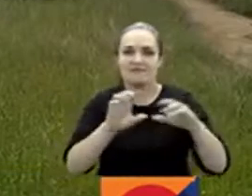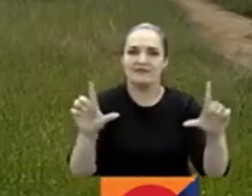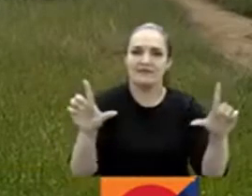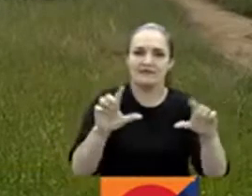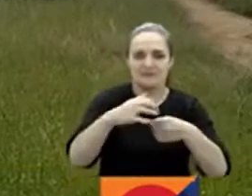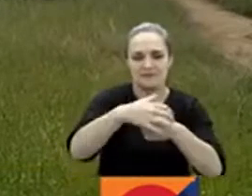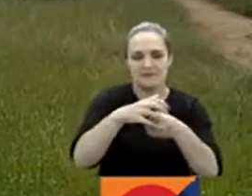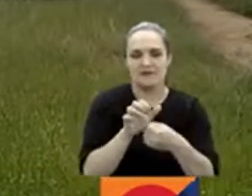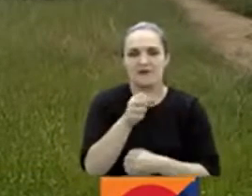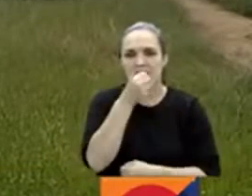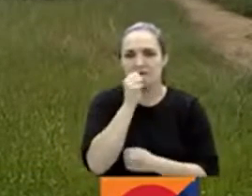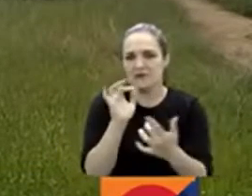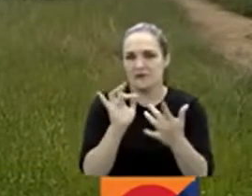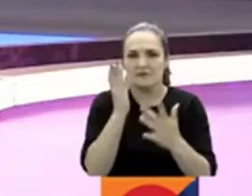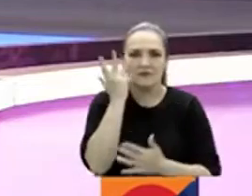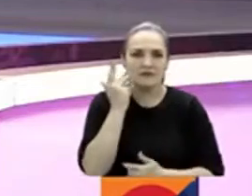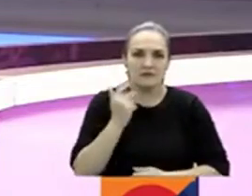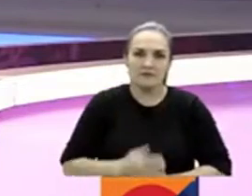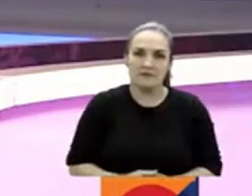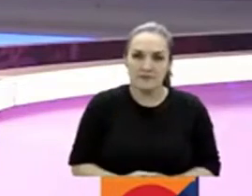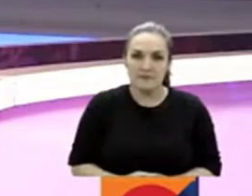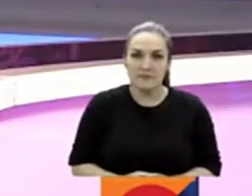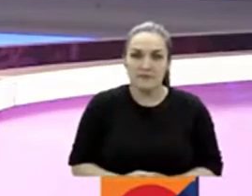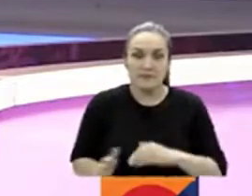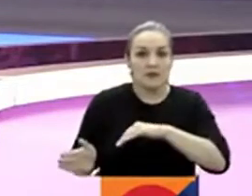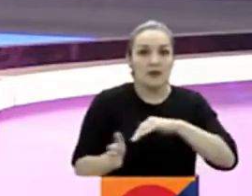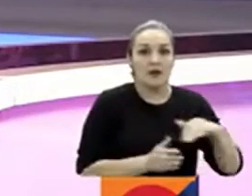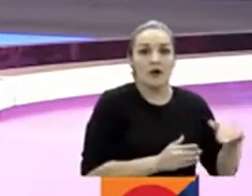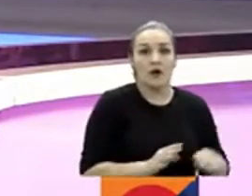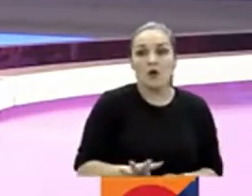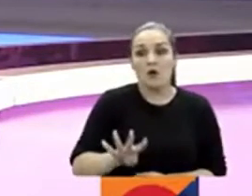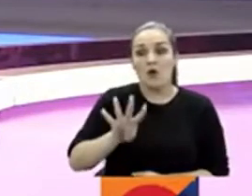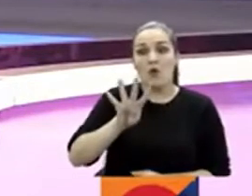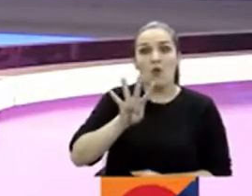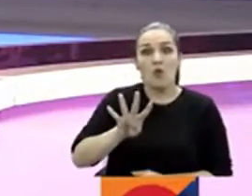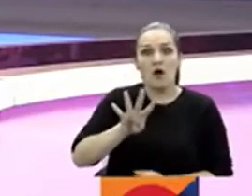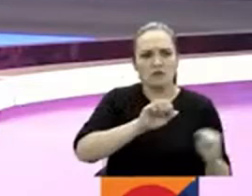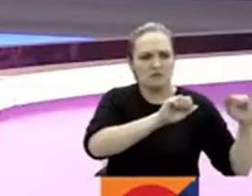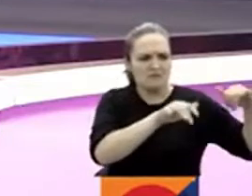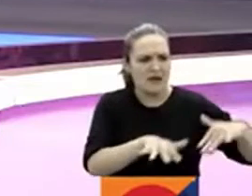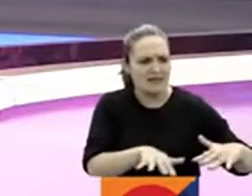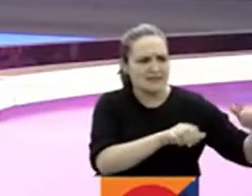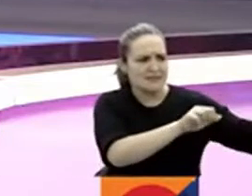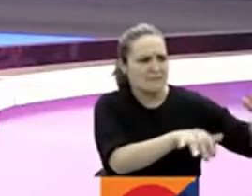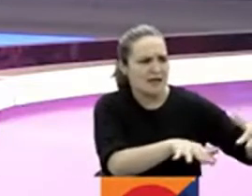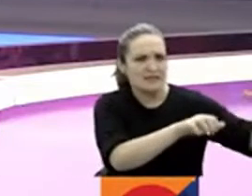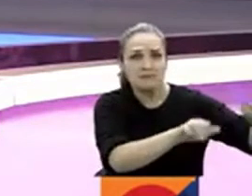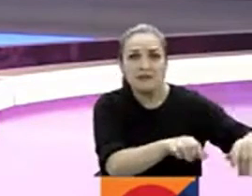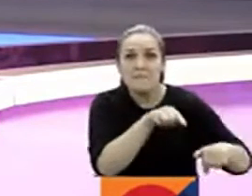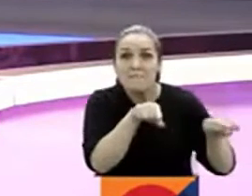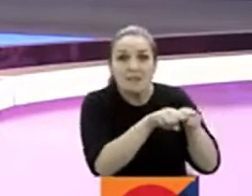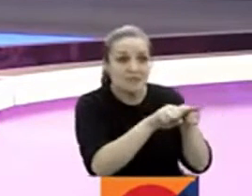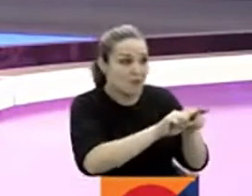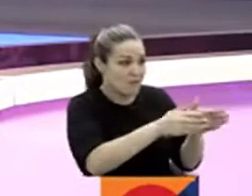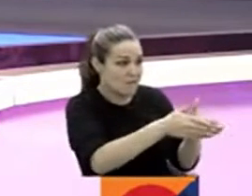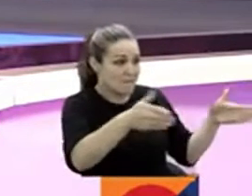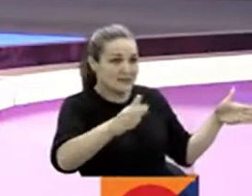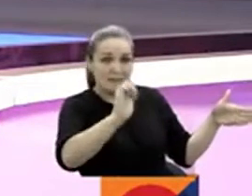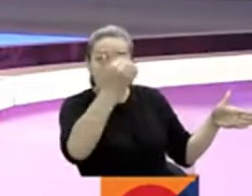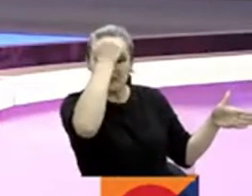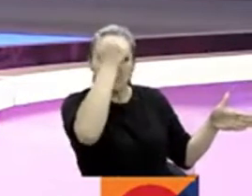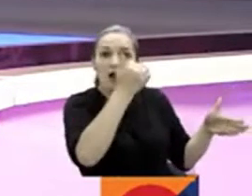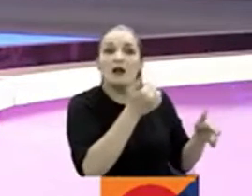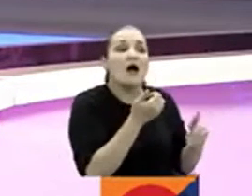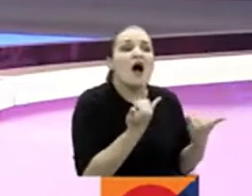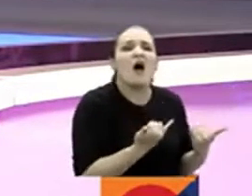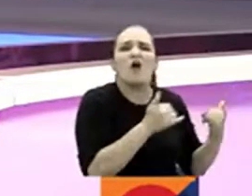Noticias conectados 24/7. Y otros 4 deslizamientos en la vía panamericana tiene en jaque a Nariño. El más